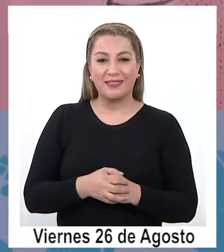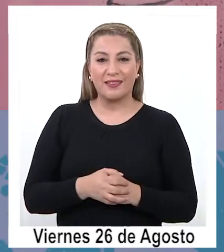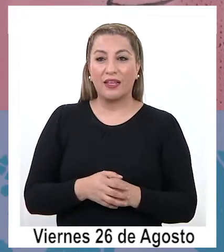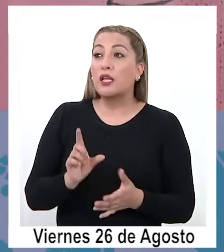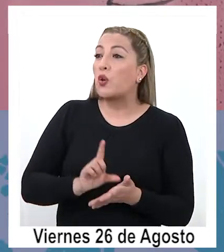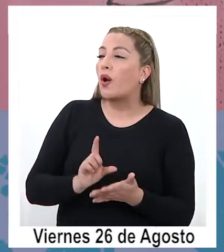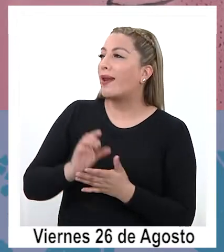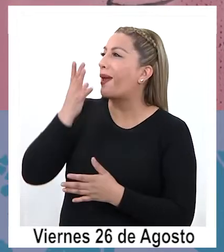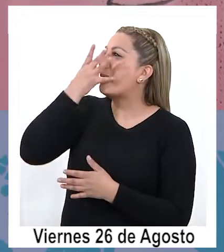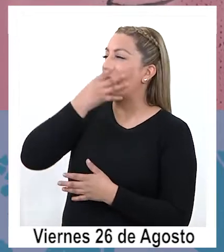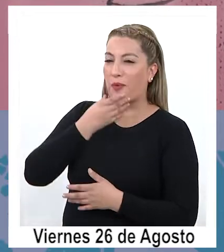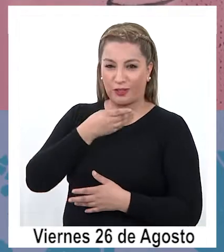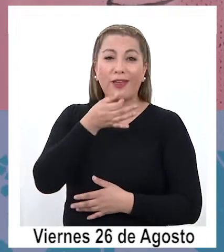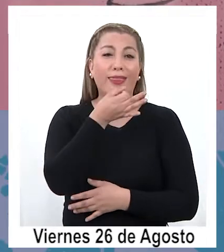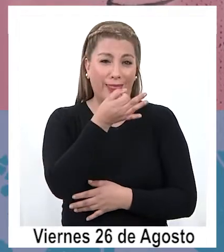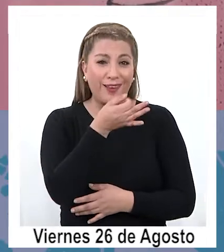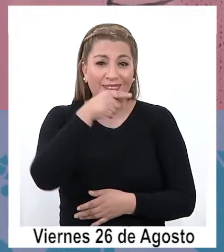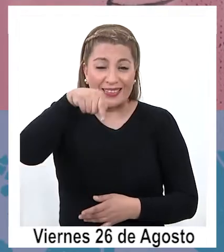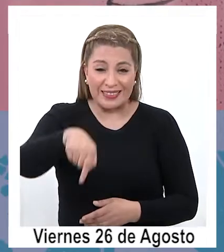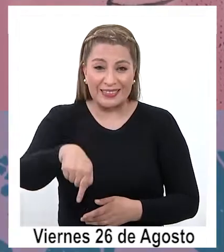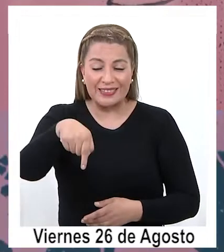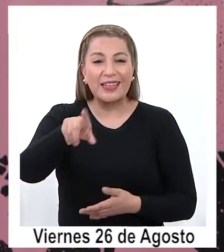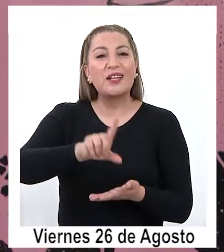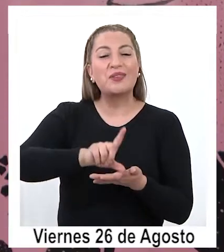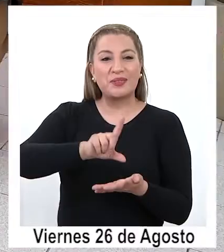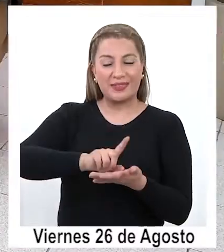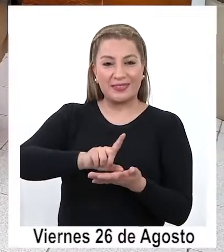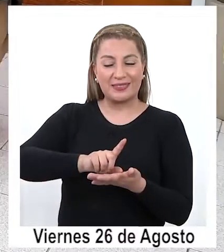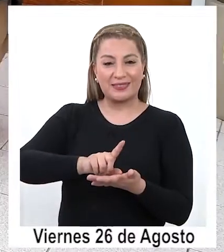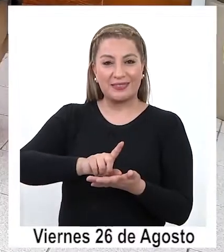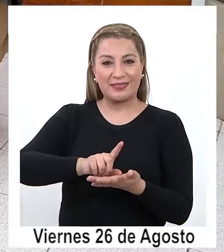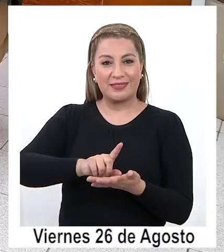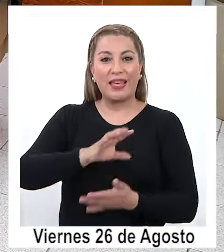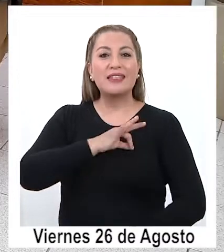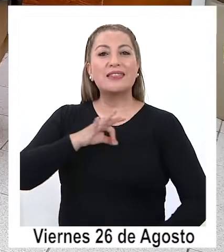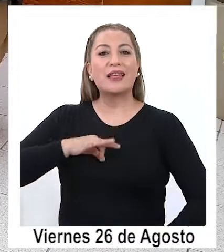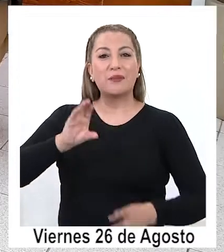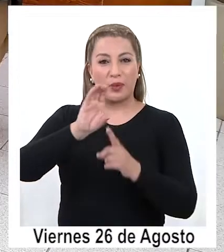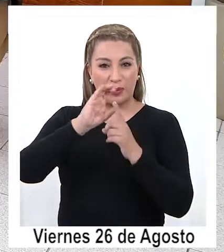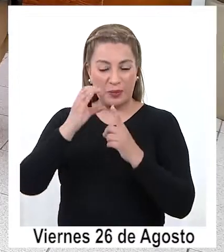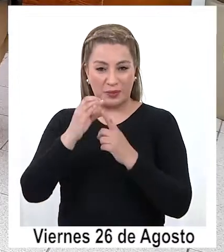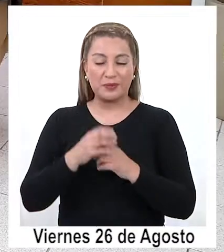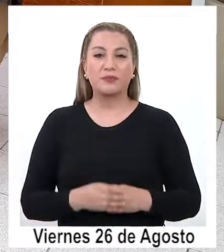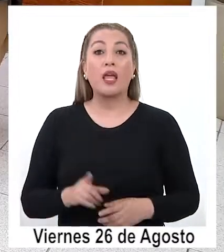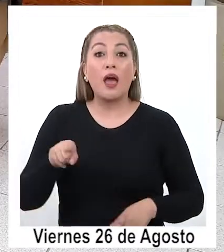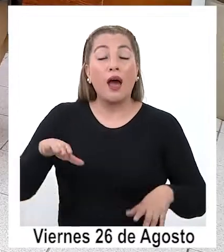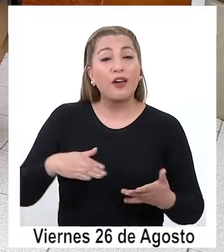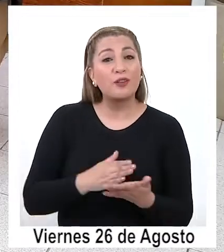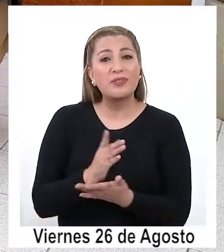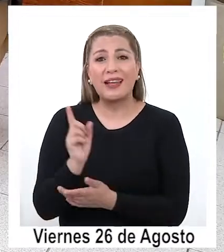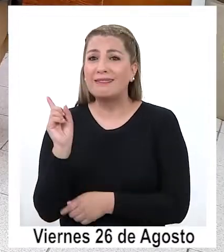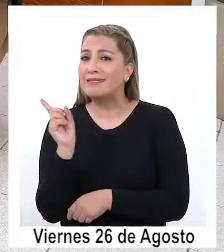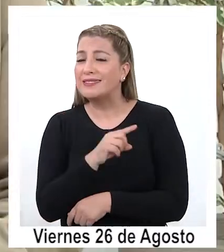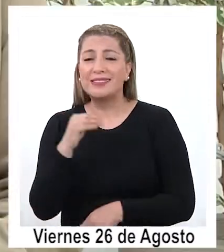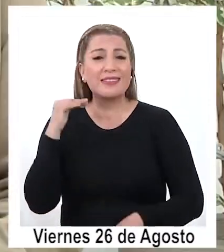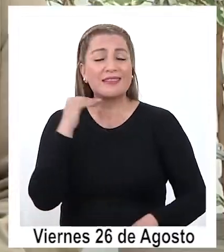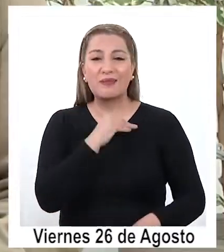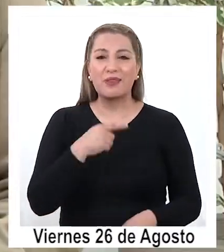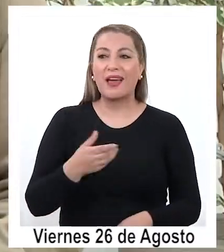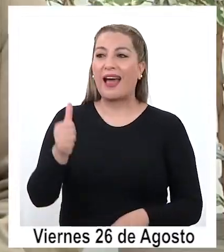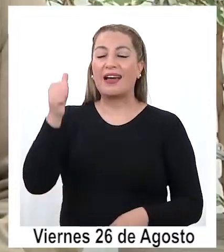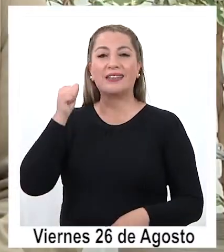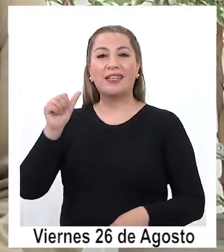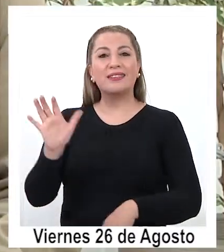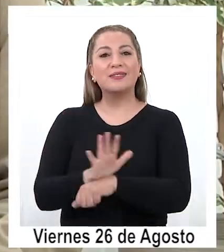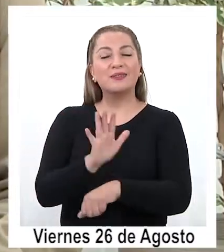hermosa, digámoslo, hermosa sede de la Seremia de las Culturas Partamos al tiro, por cierto, ayer estuvo usted